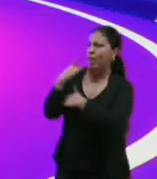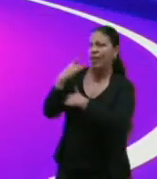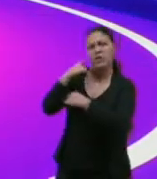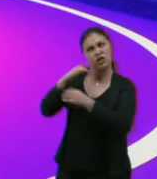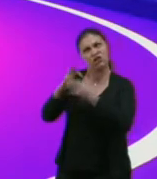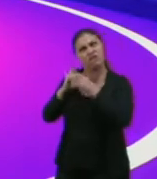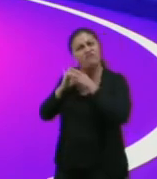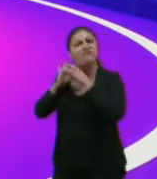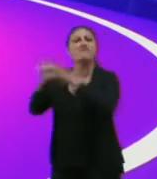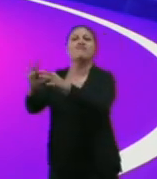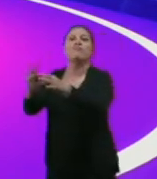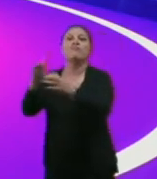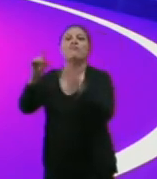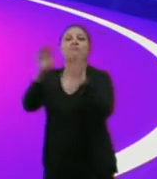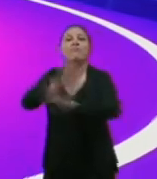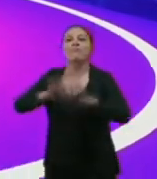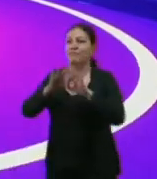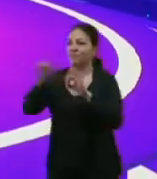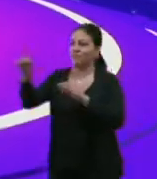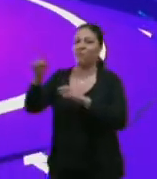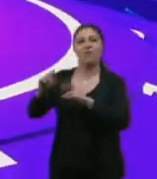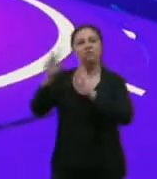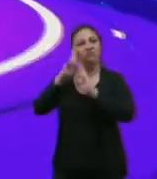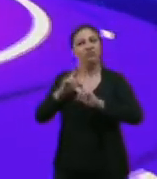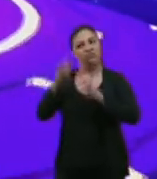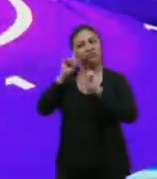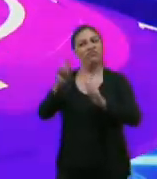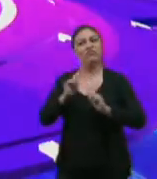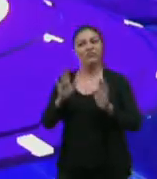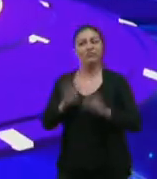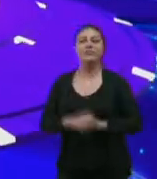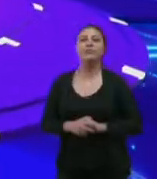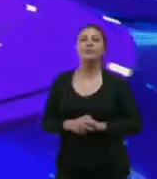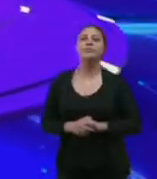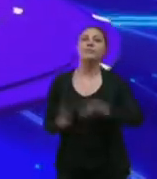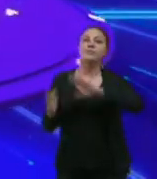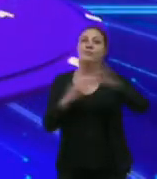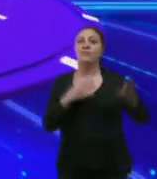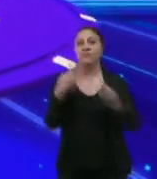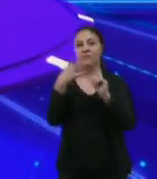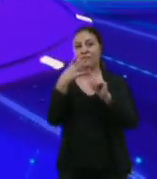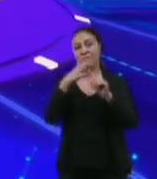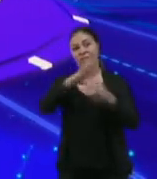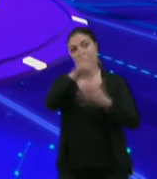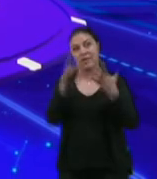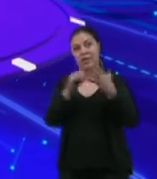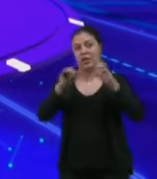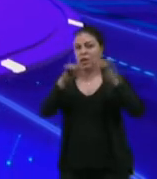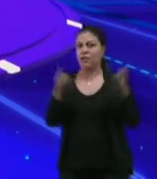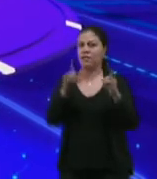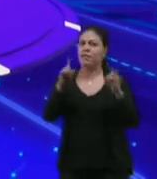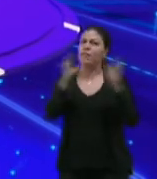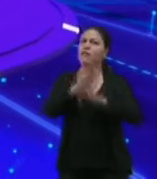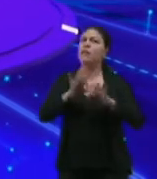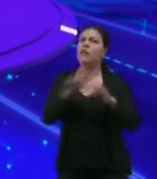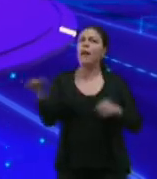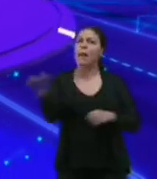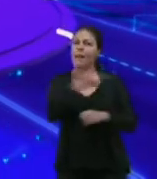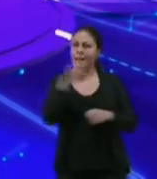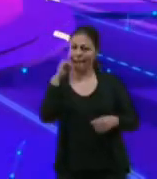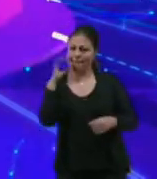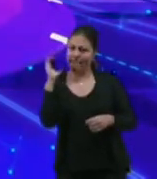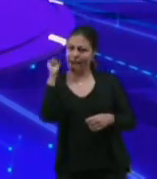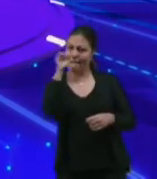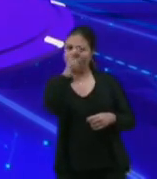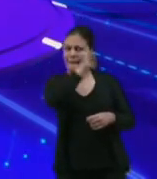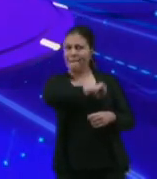se logra si te admiran el cuarto punto la cuarta conclusión debes identificar cuáles inversionistas